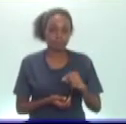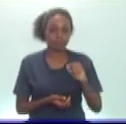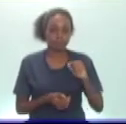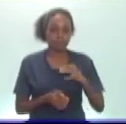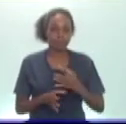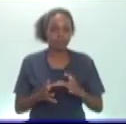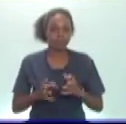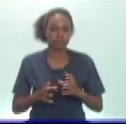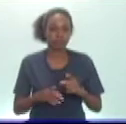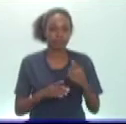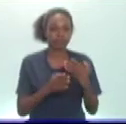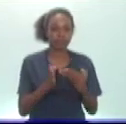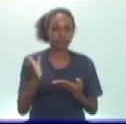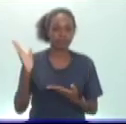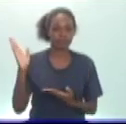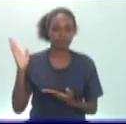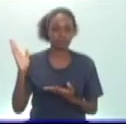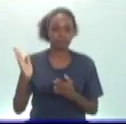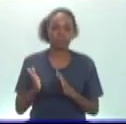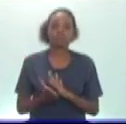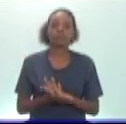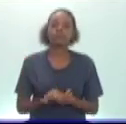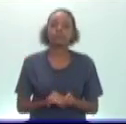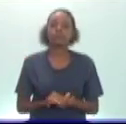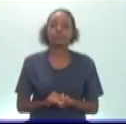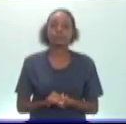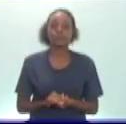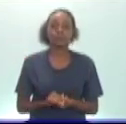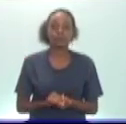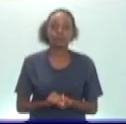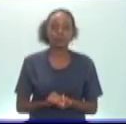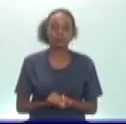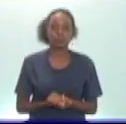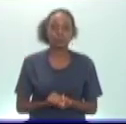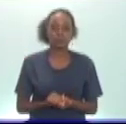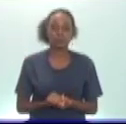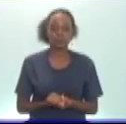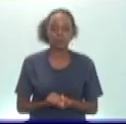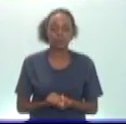manera. Primeramente, determinar un estimado del resultado.